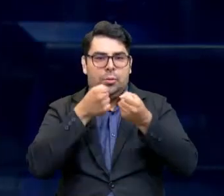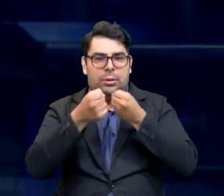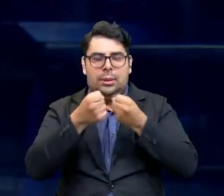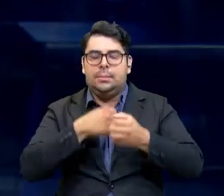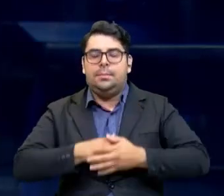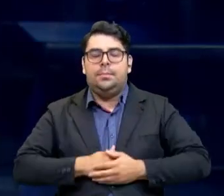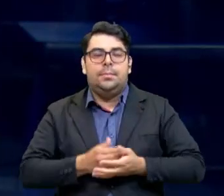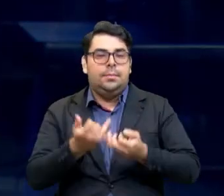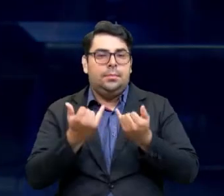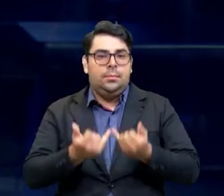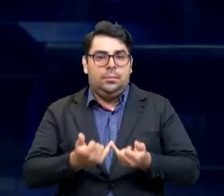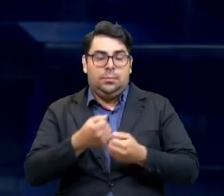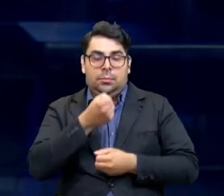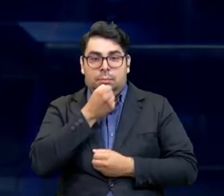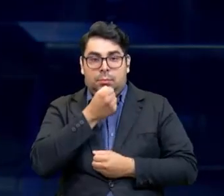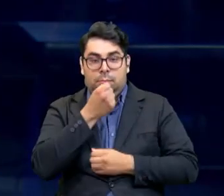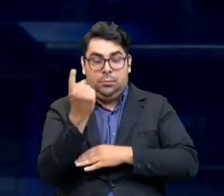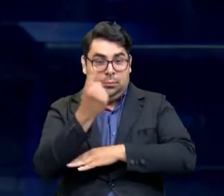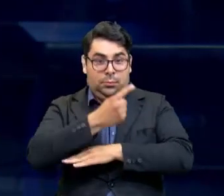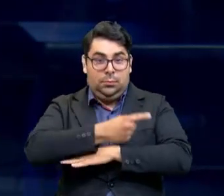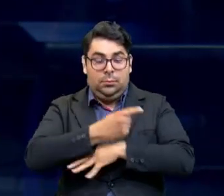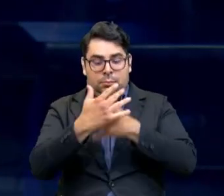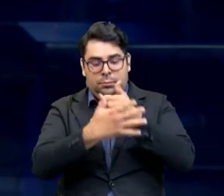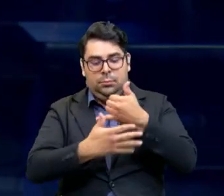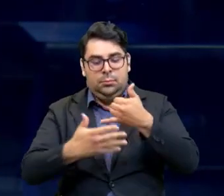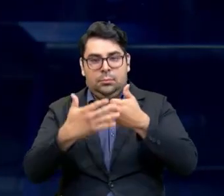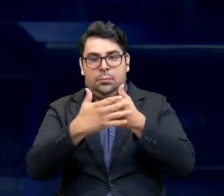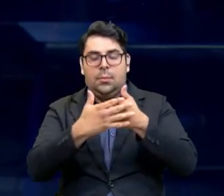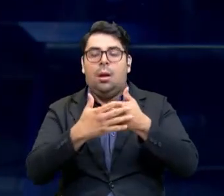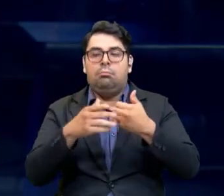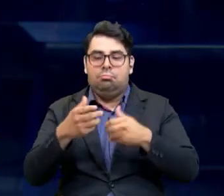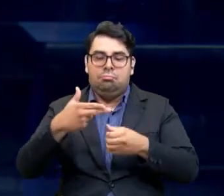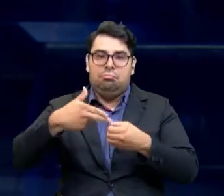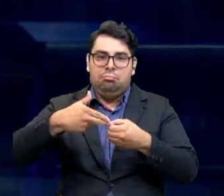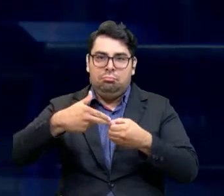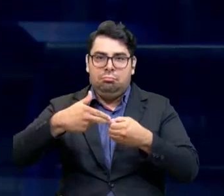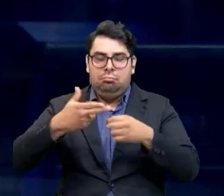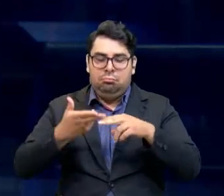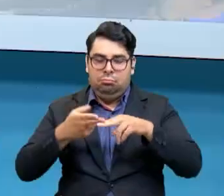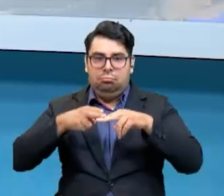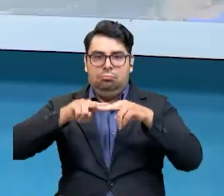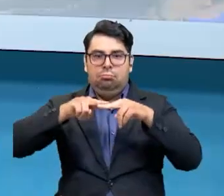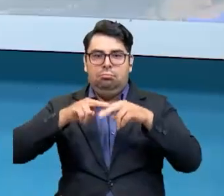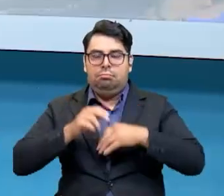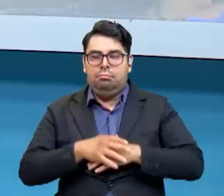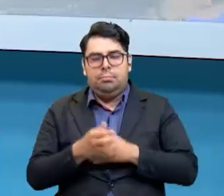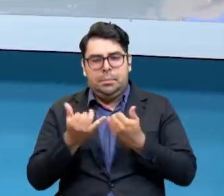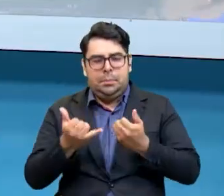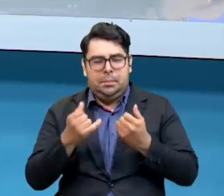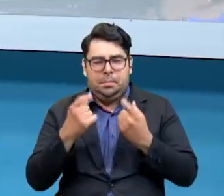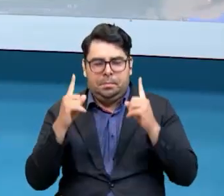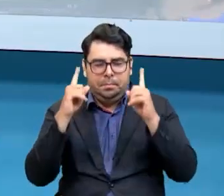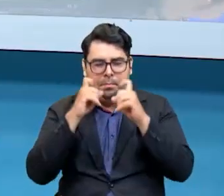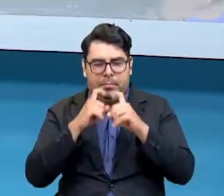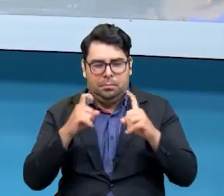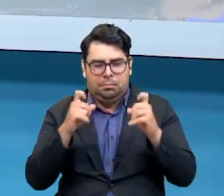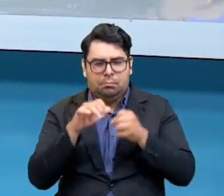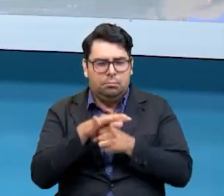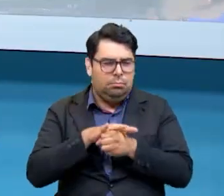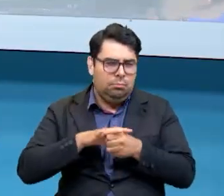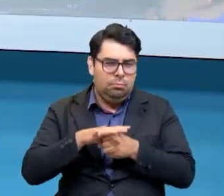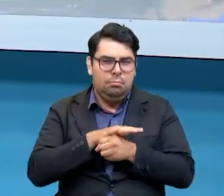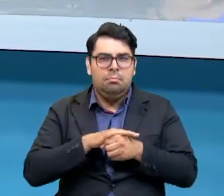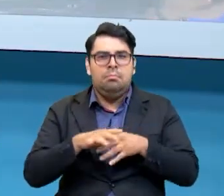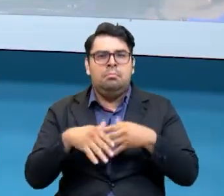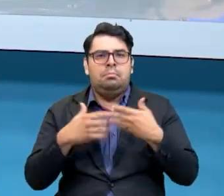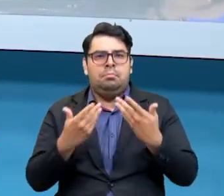Comenzaremos con la noticia del día en todo el país, es el aumento en el precio de la gasolina. Pues analizaremos esta situación, Marcia. ¿Cómo se registra el aumento en